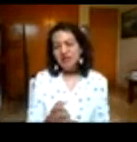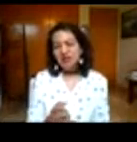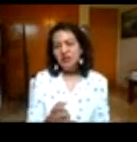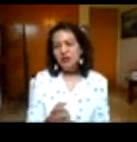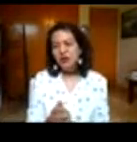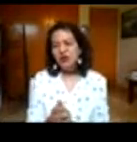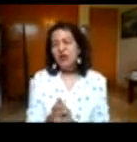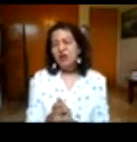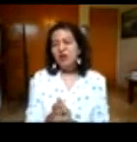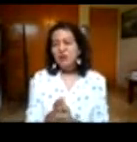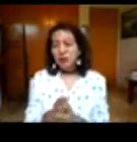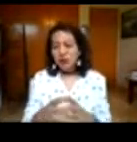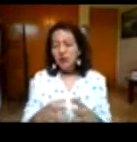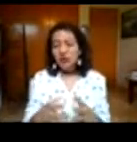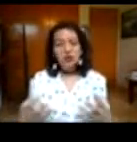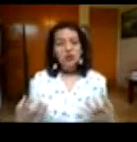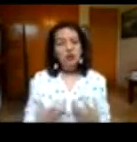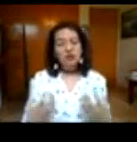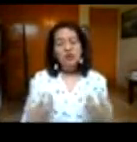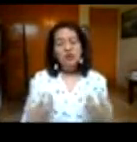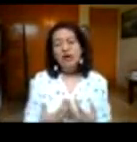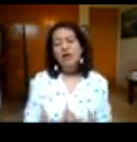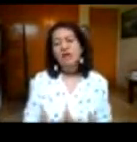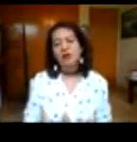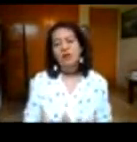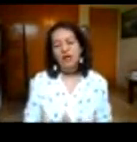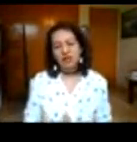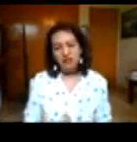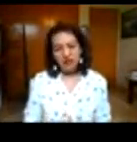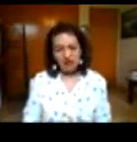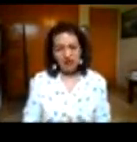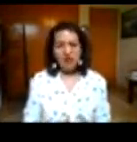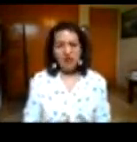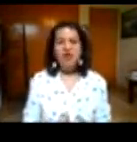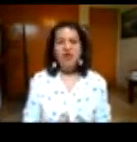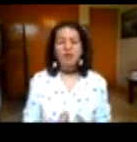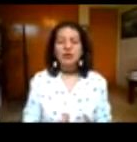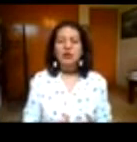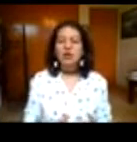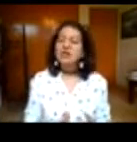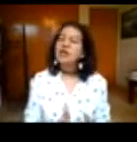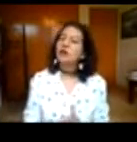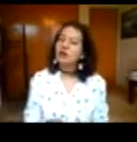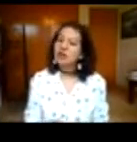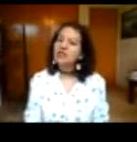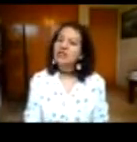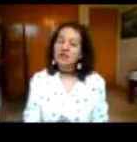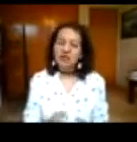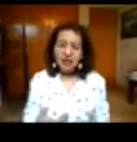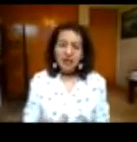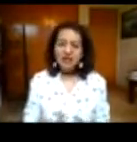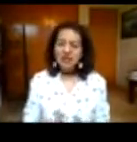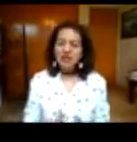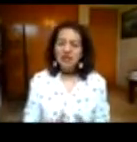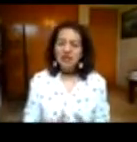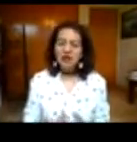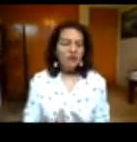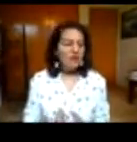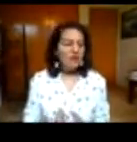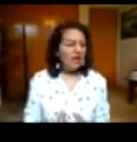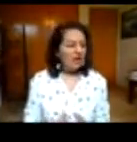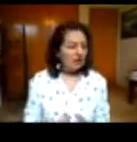casas de gestión, pues podemos inclusive llegar a fortalecer personas que lo necesitan. Y en este